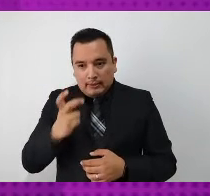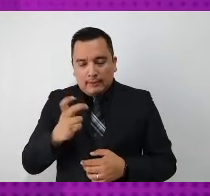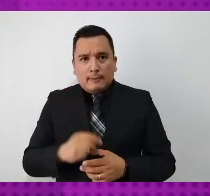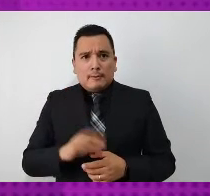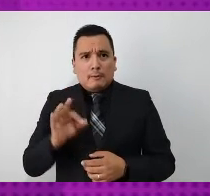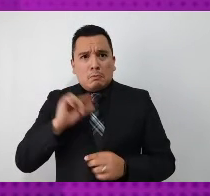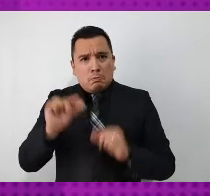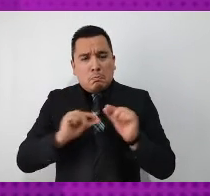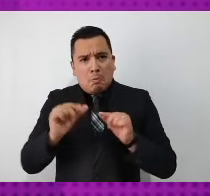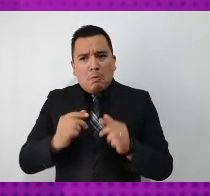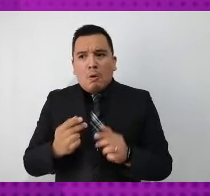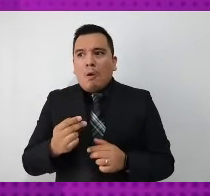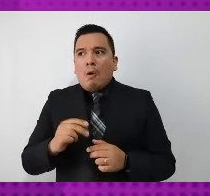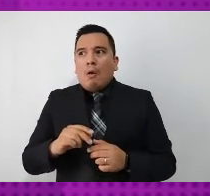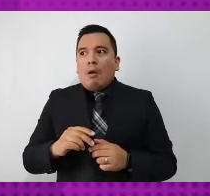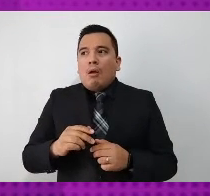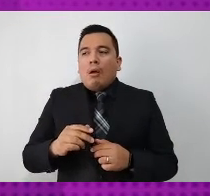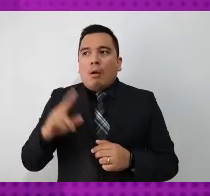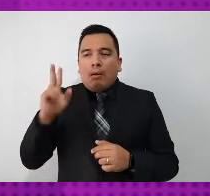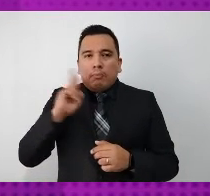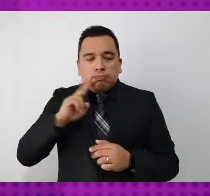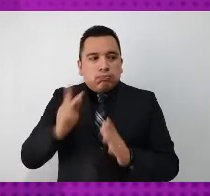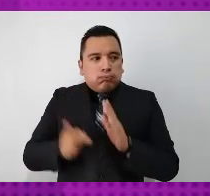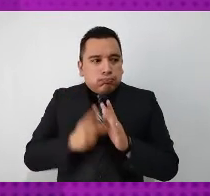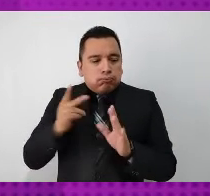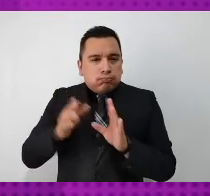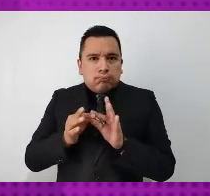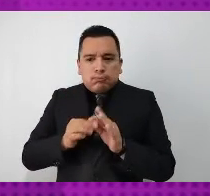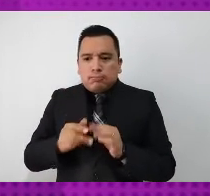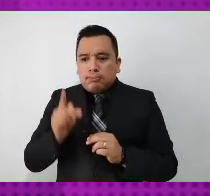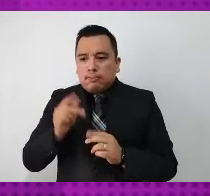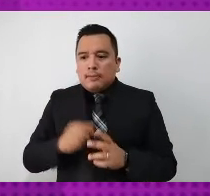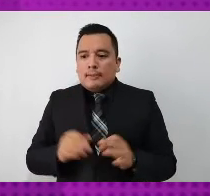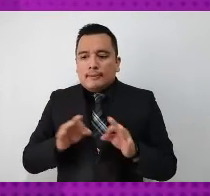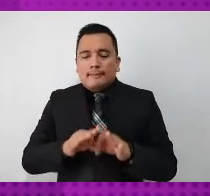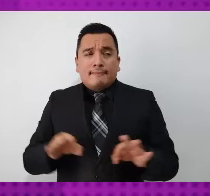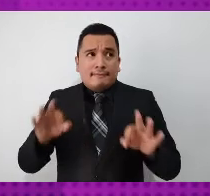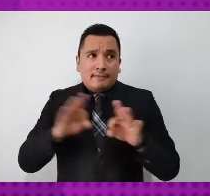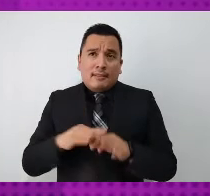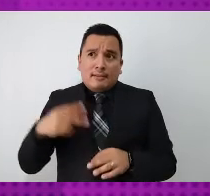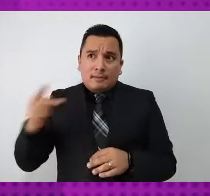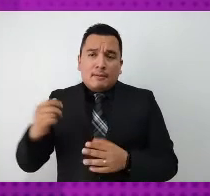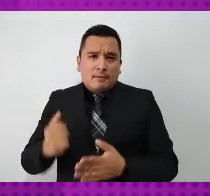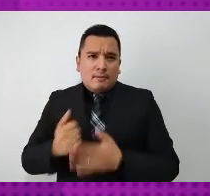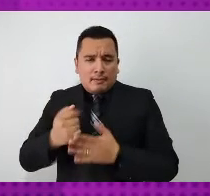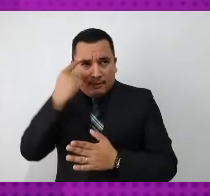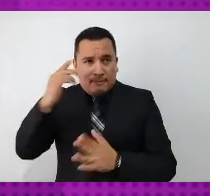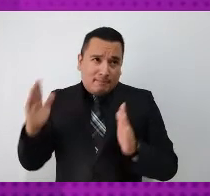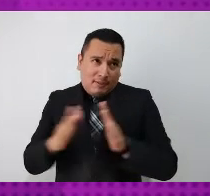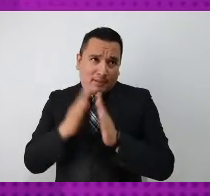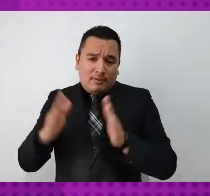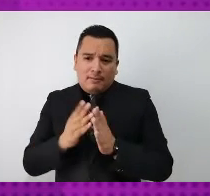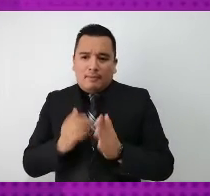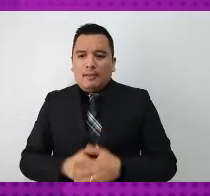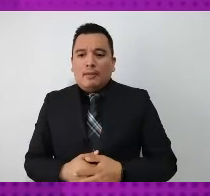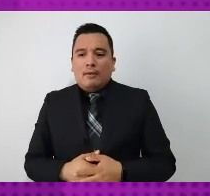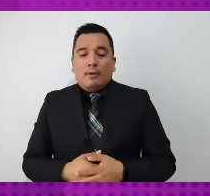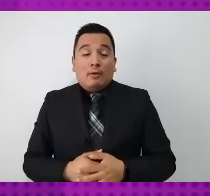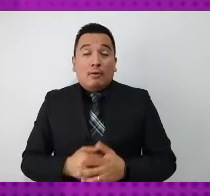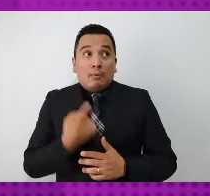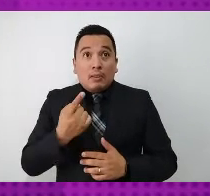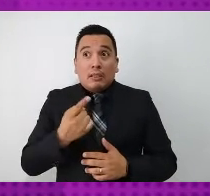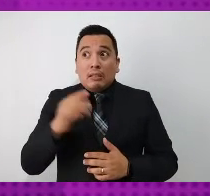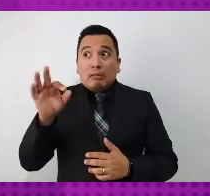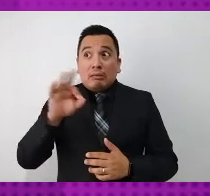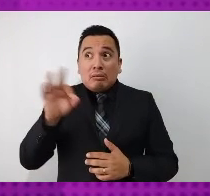pero que éste preocupa a la hora de abrir espacios de participación y que luego se caiga en condiciones que